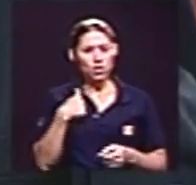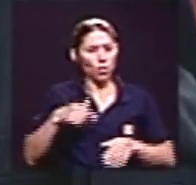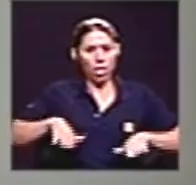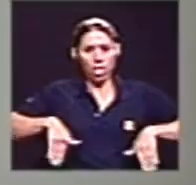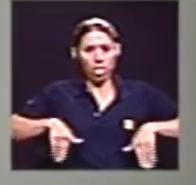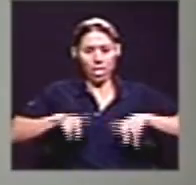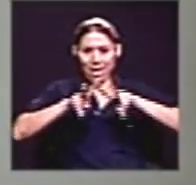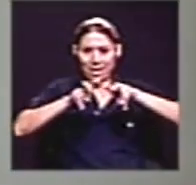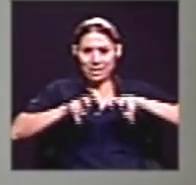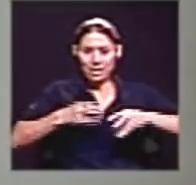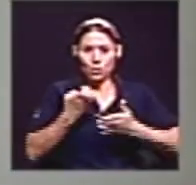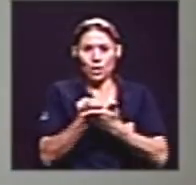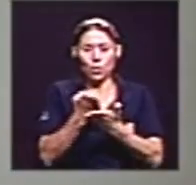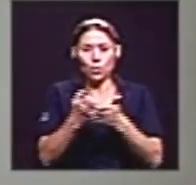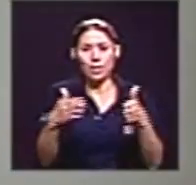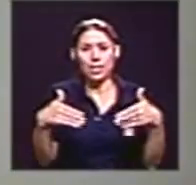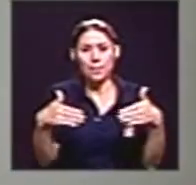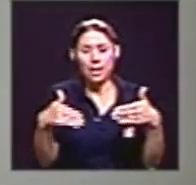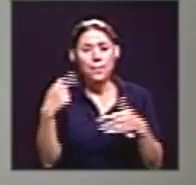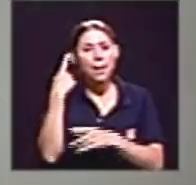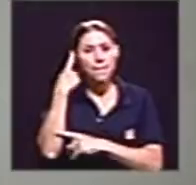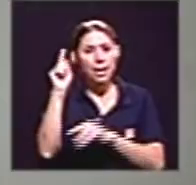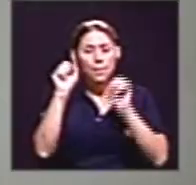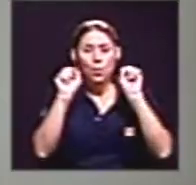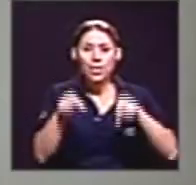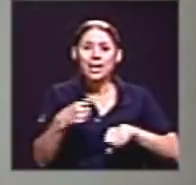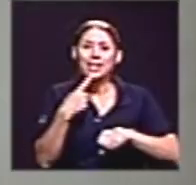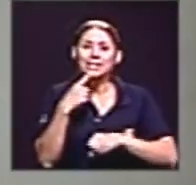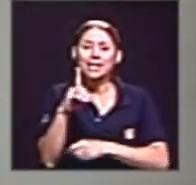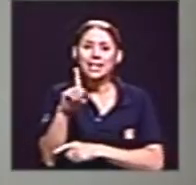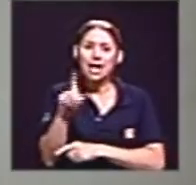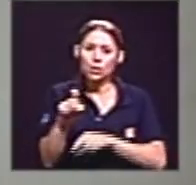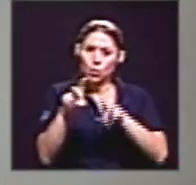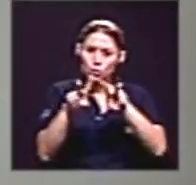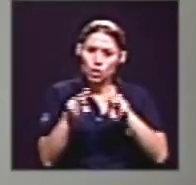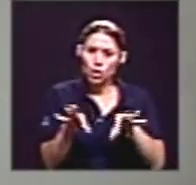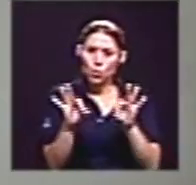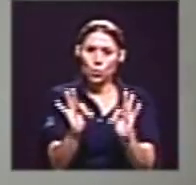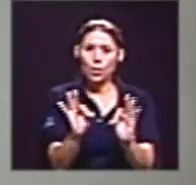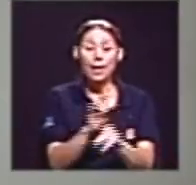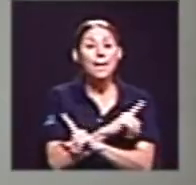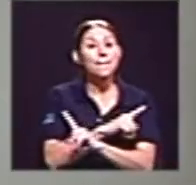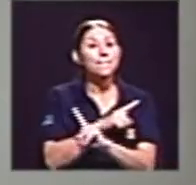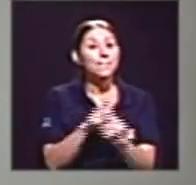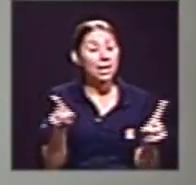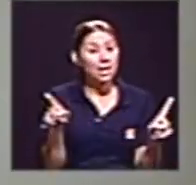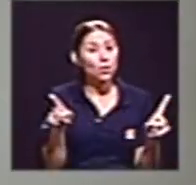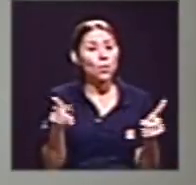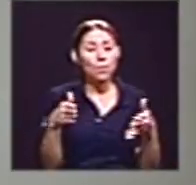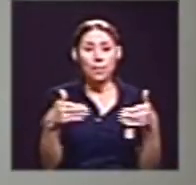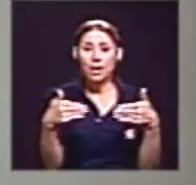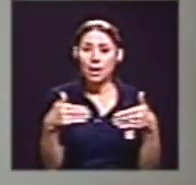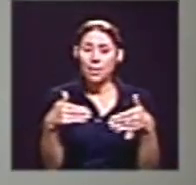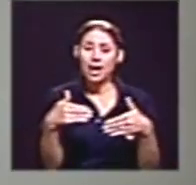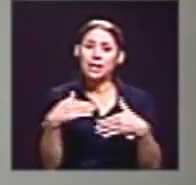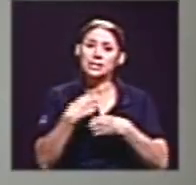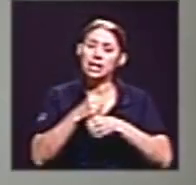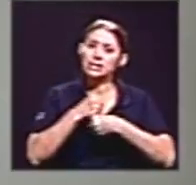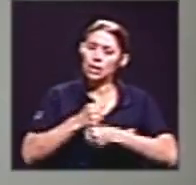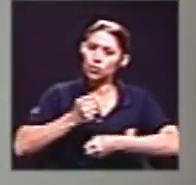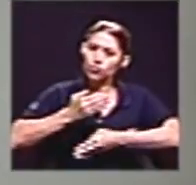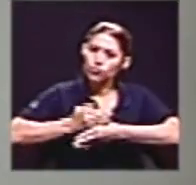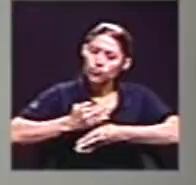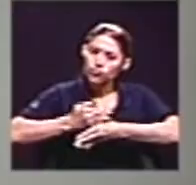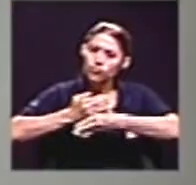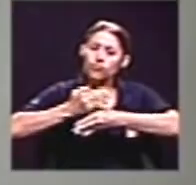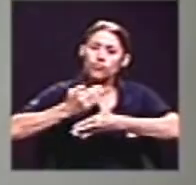fondo la economía de Panamá como para poder dar un diagnóstico preciso, pero la inversión que está haciendo Panamá en su canal, en la ampliación